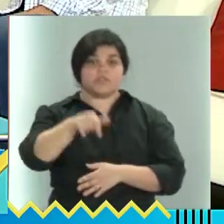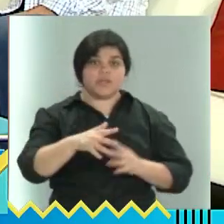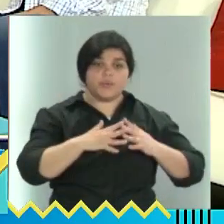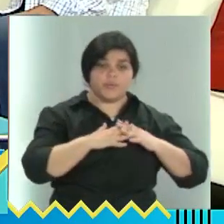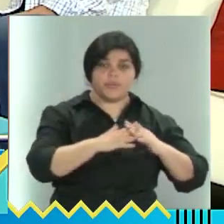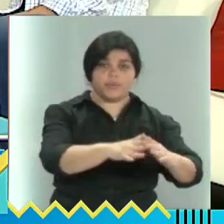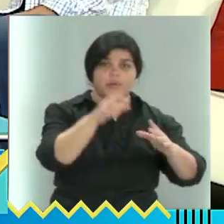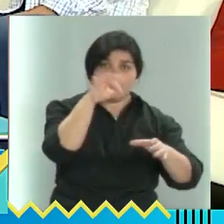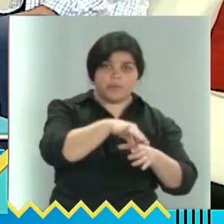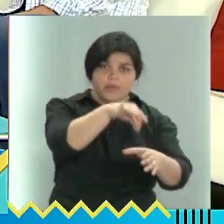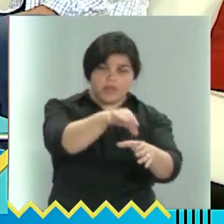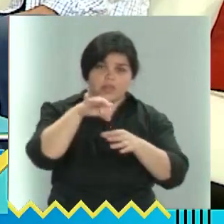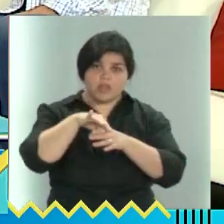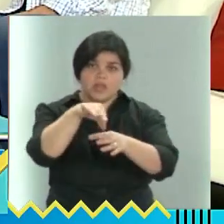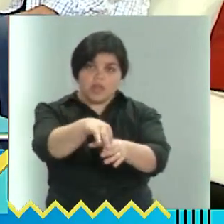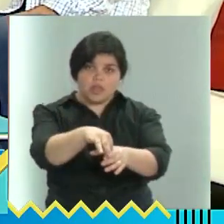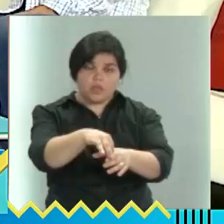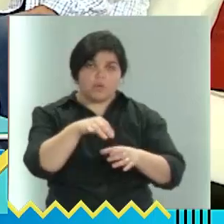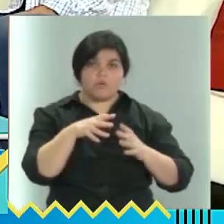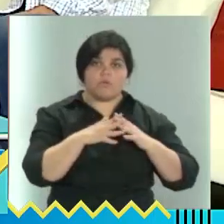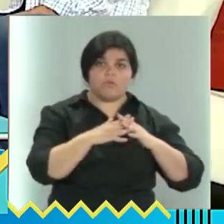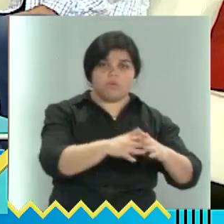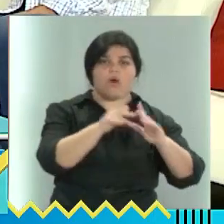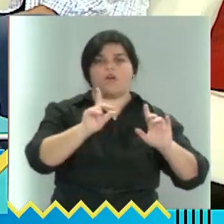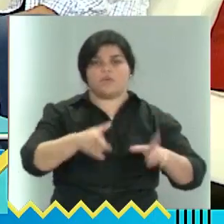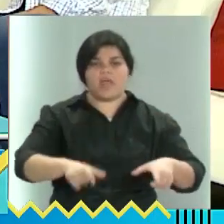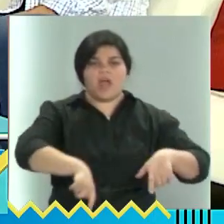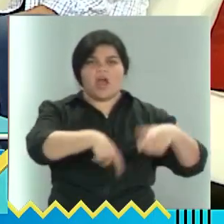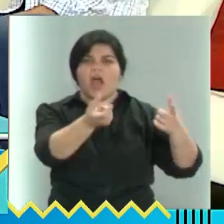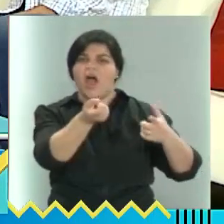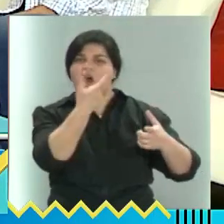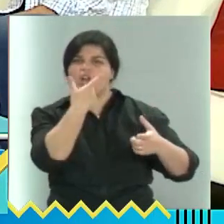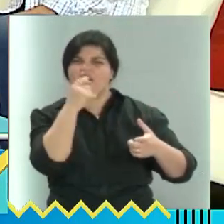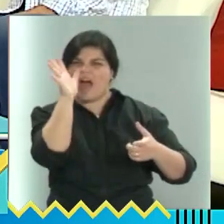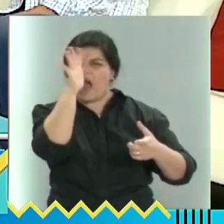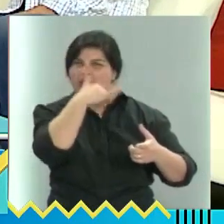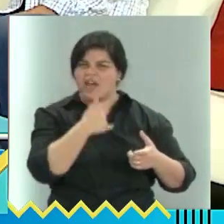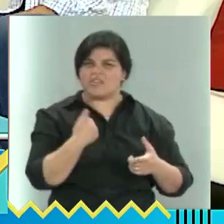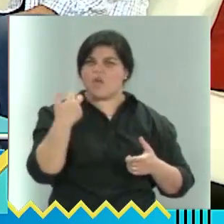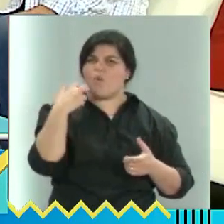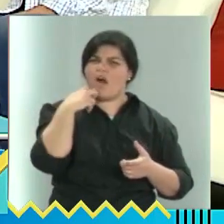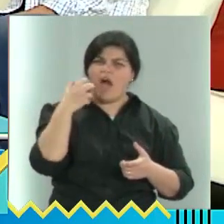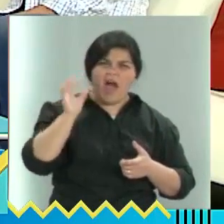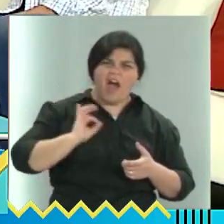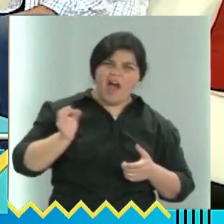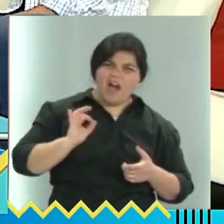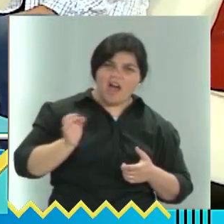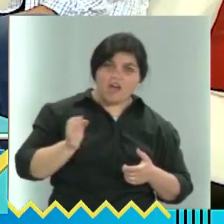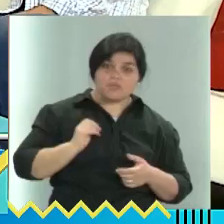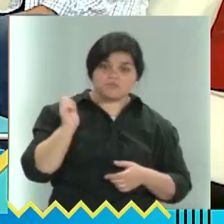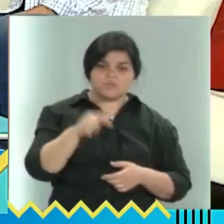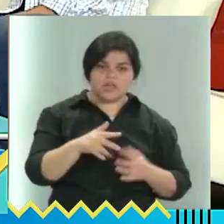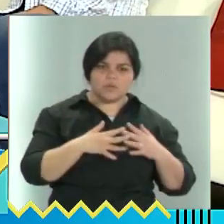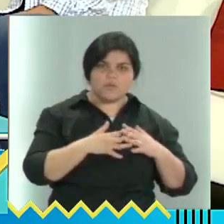donde habían viñedos añosos o olivares añosos. Entonces ha ido creciendo